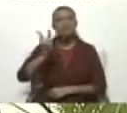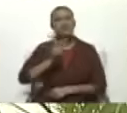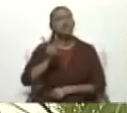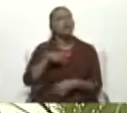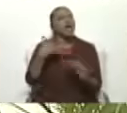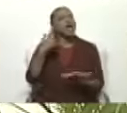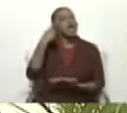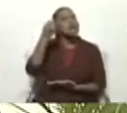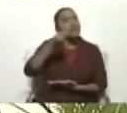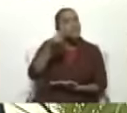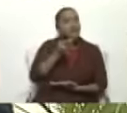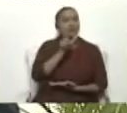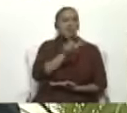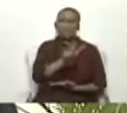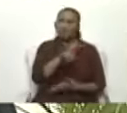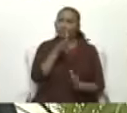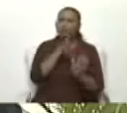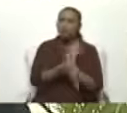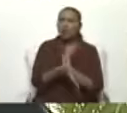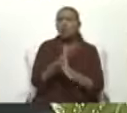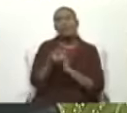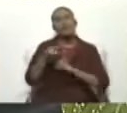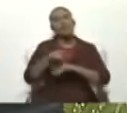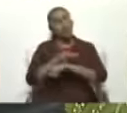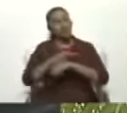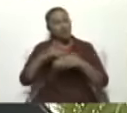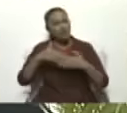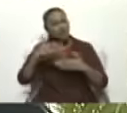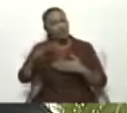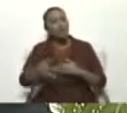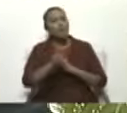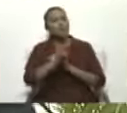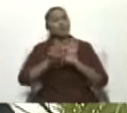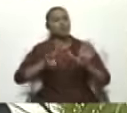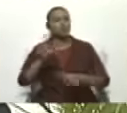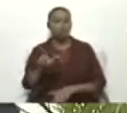Socialista Unido de Venezuela y del gobierno después del 28 de julio.